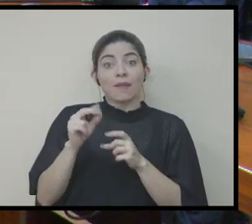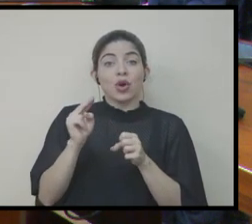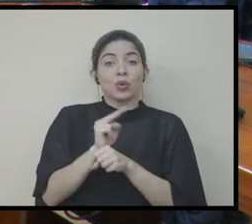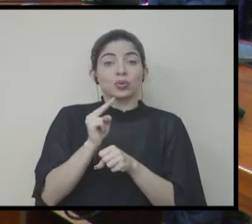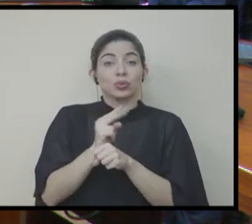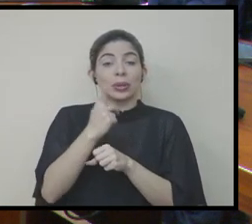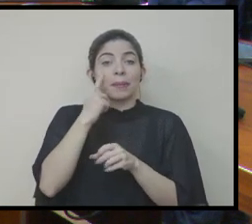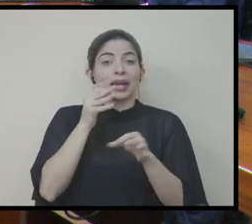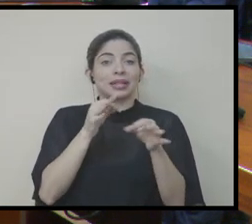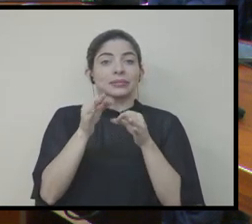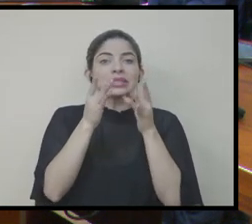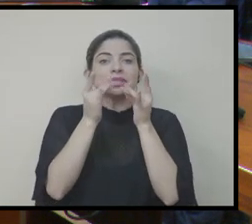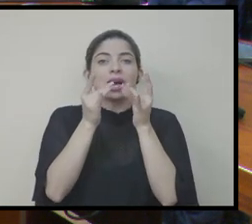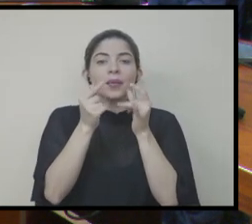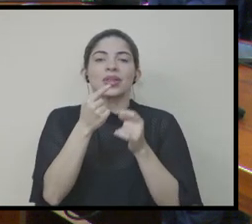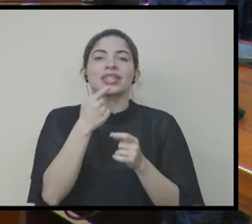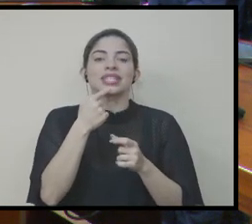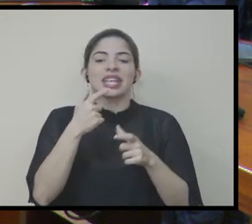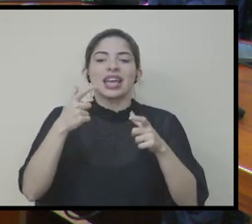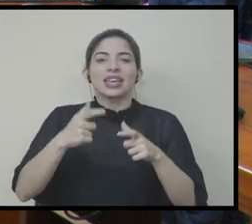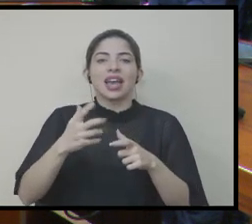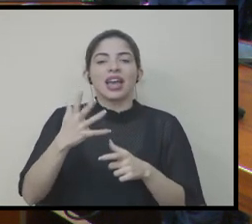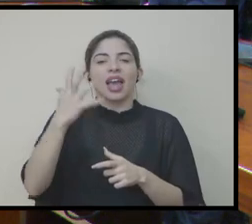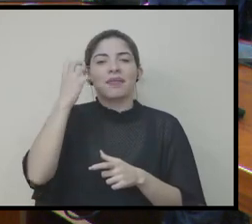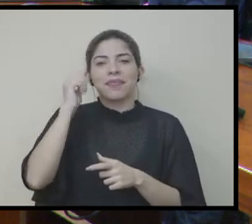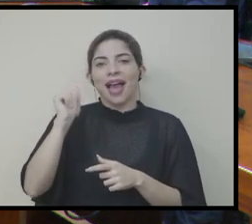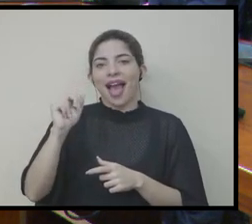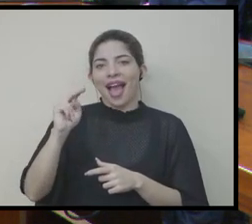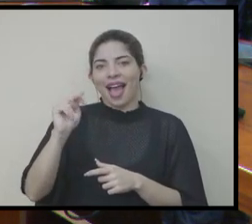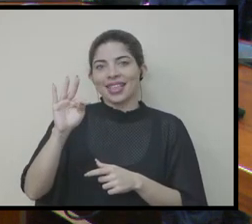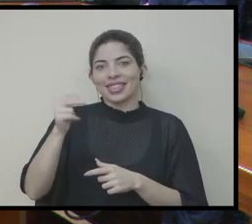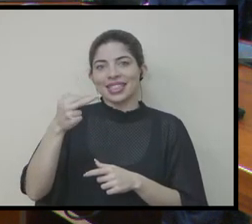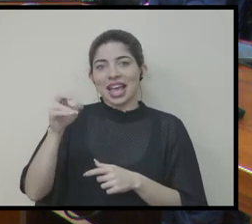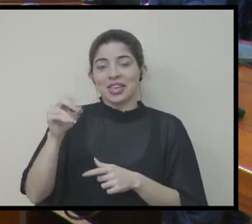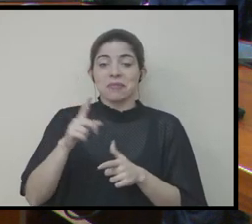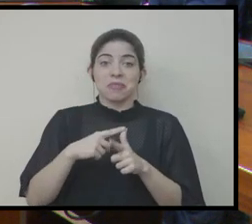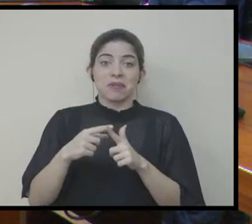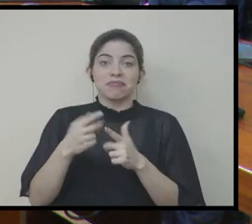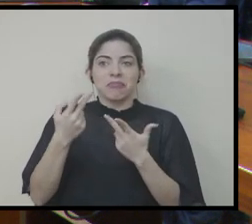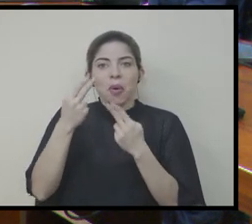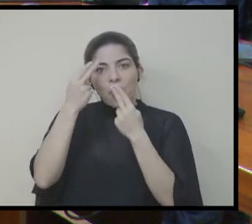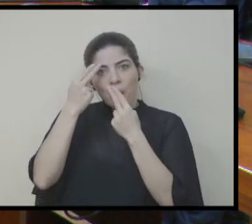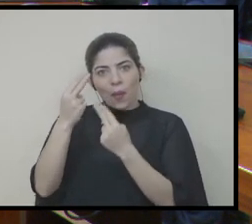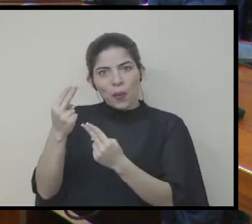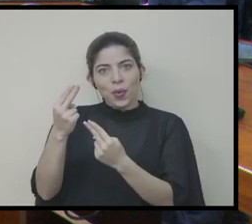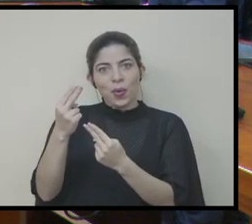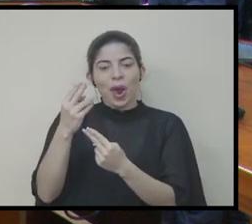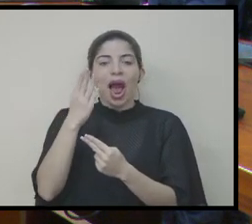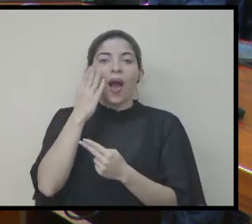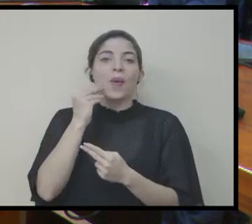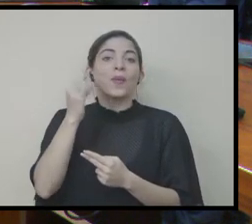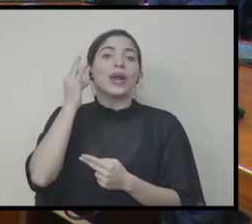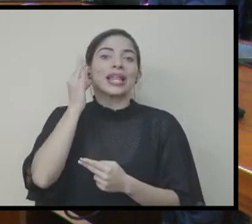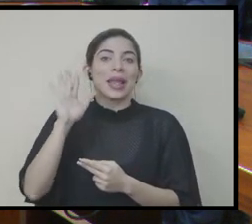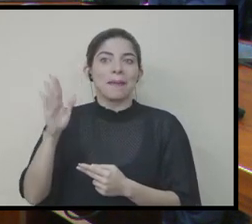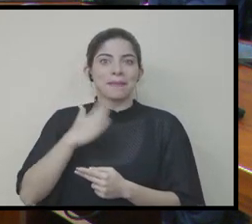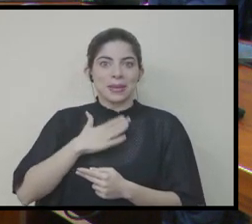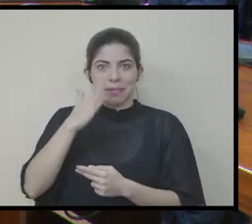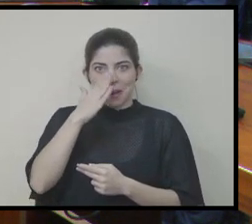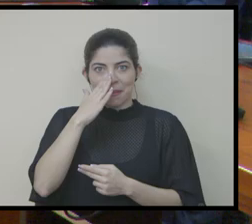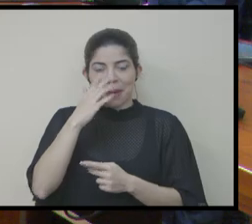para describir ese sabor es un queque de antaño. Entonces decidimos que en honor a la abuelita de mi